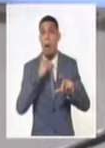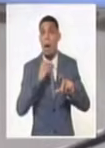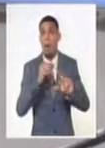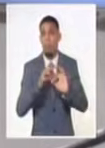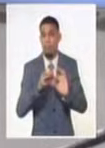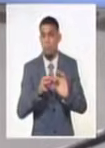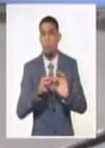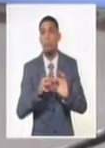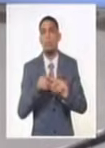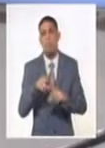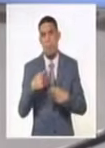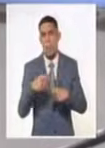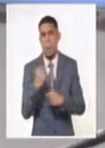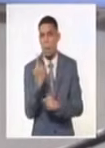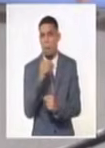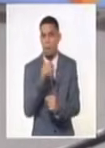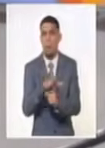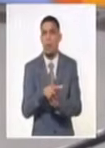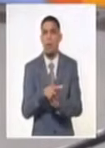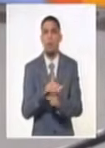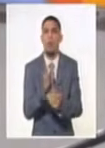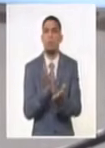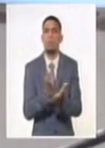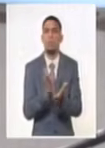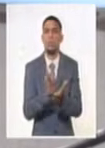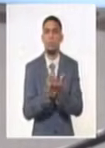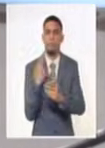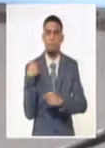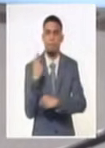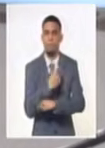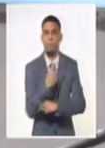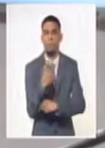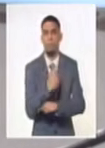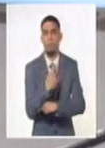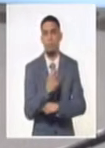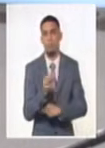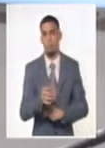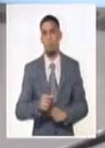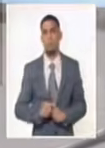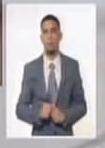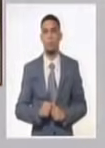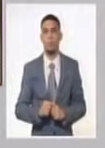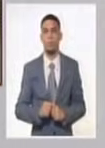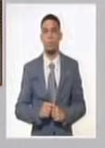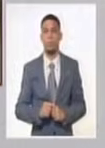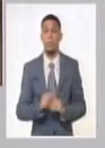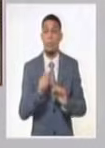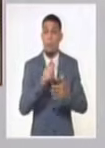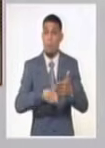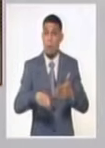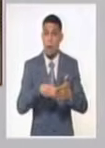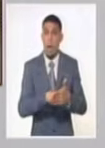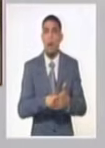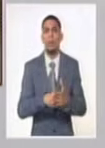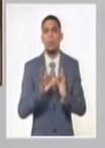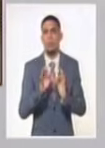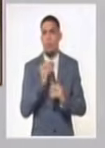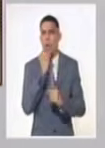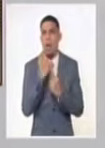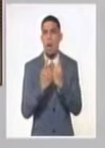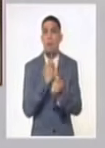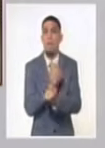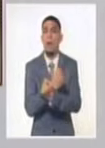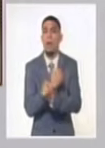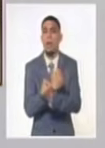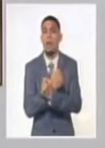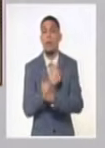de compensación y más intensivo, y todo eso ahora se está implementando. Claro, la implementación siempre tiene los riesgos de un contexto puede